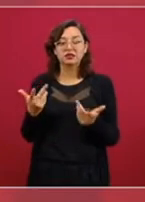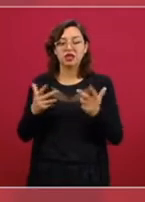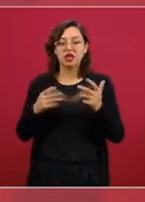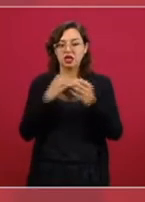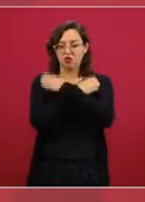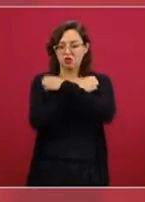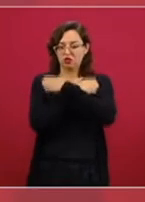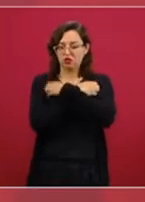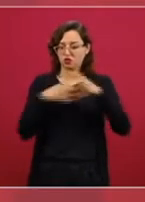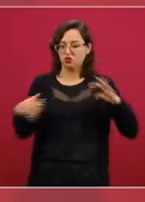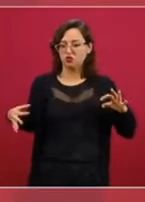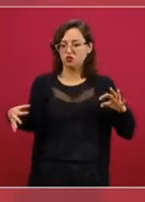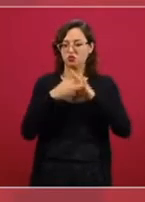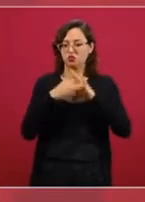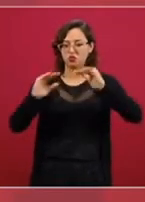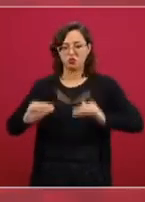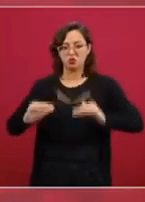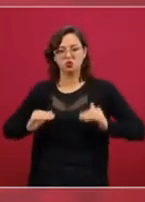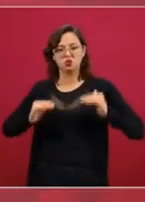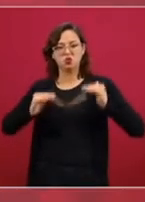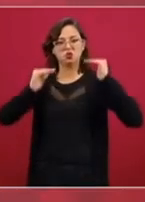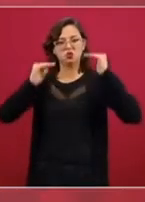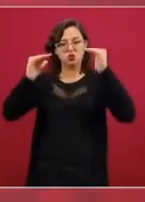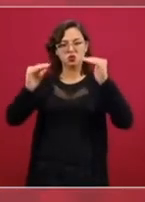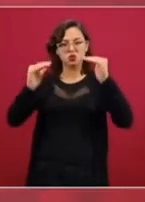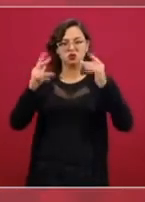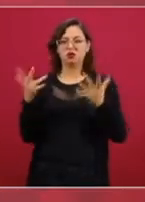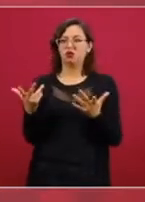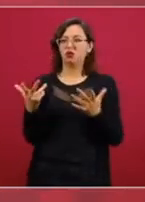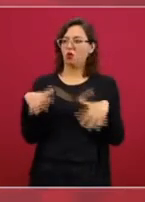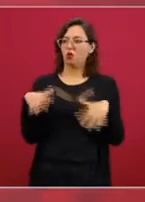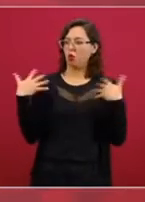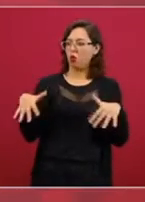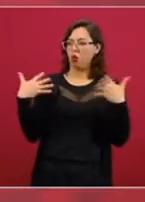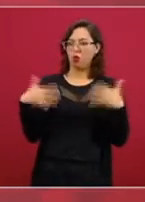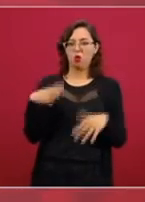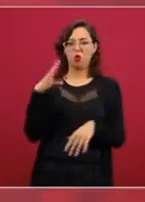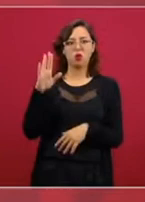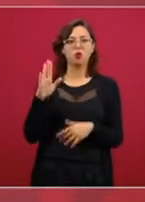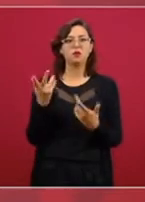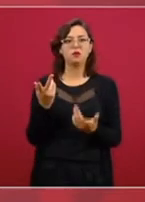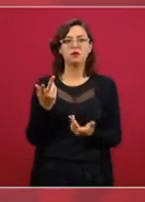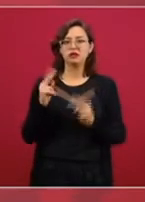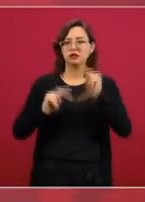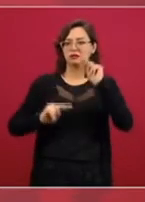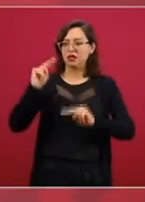académico que se logró o que se tiene.